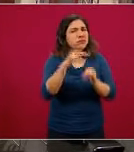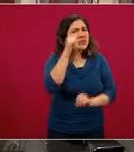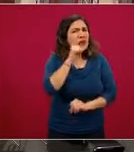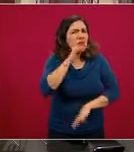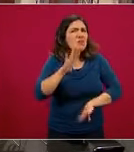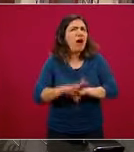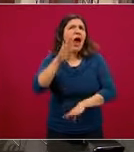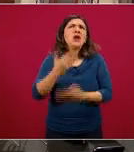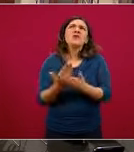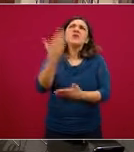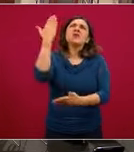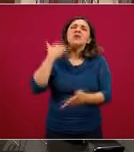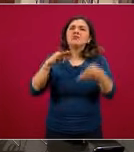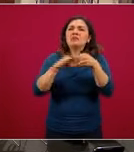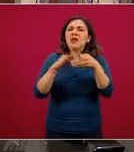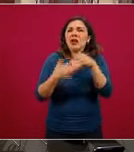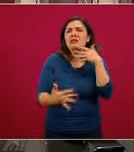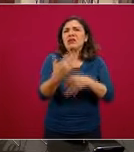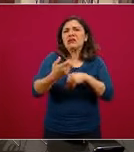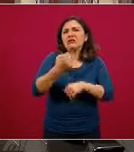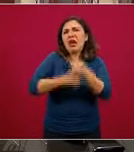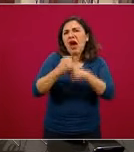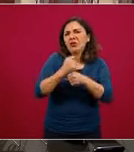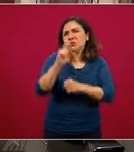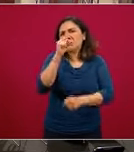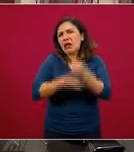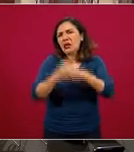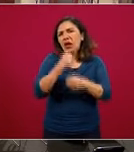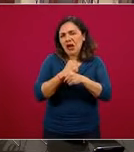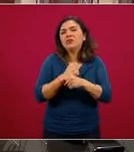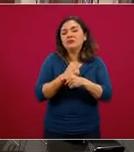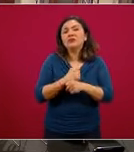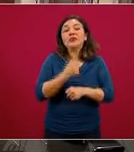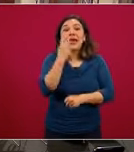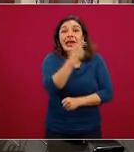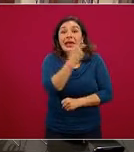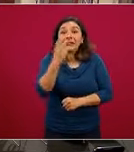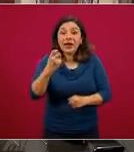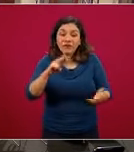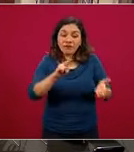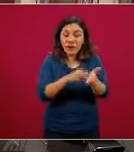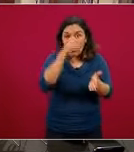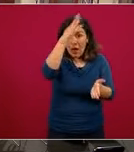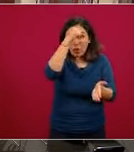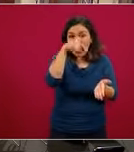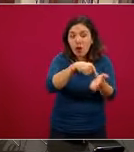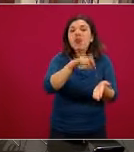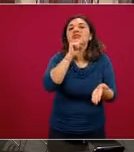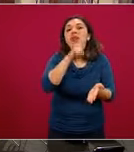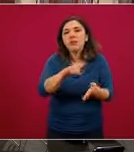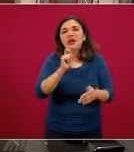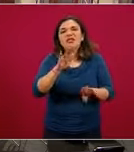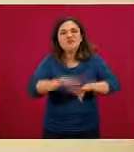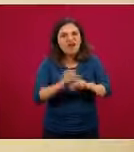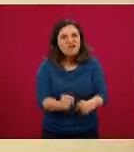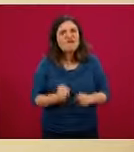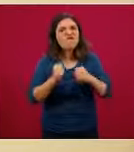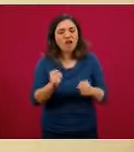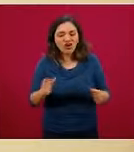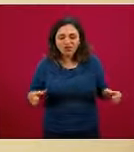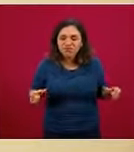durante prácticamente los últimos 15 o 20 años, pero entonces estos convenios también vienen a fortalecer este